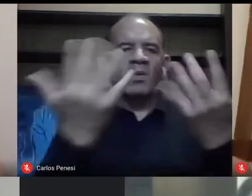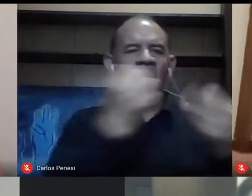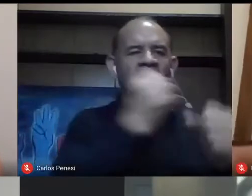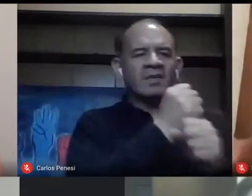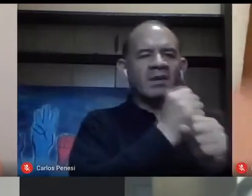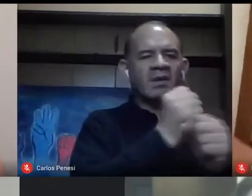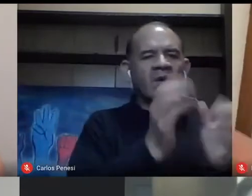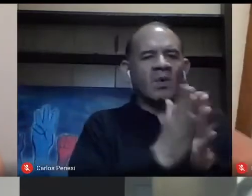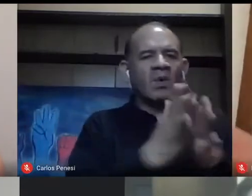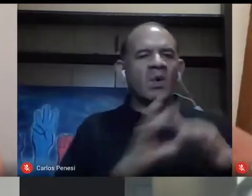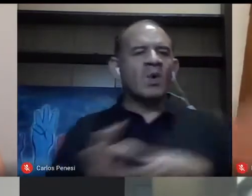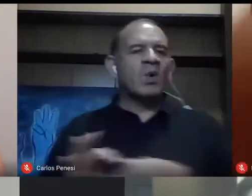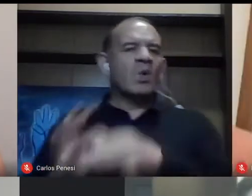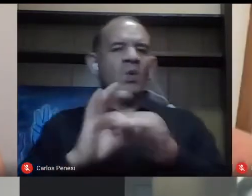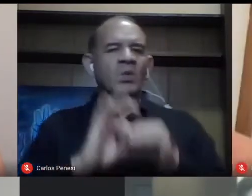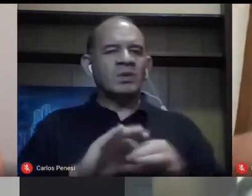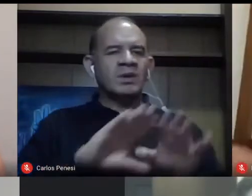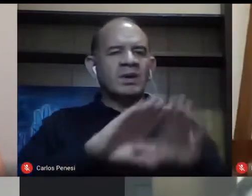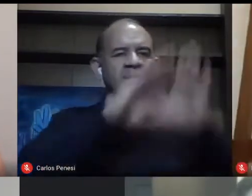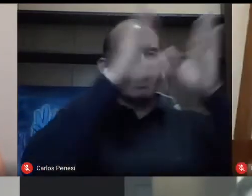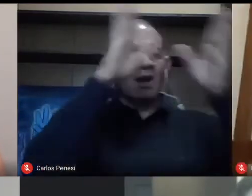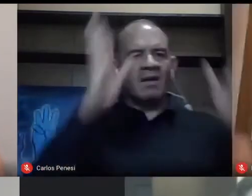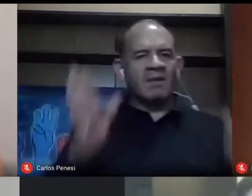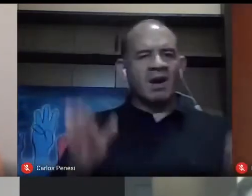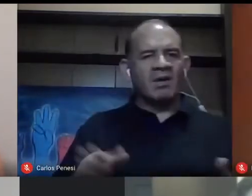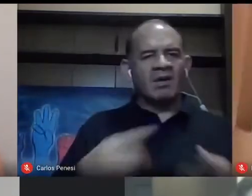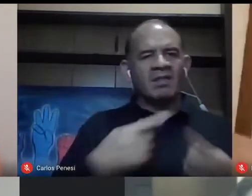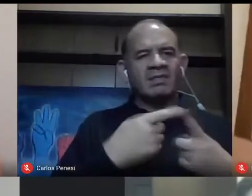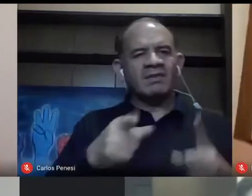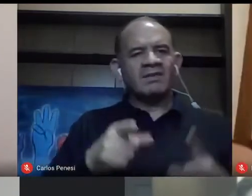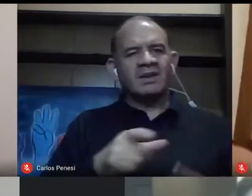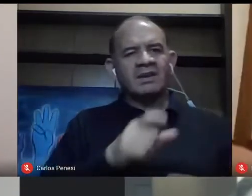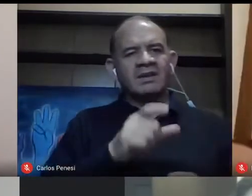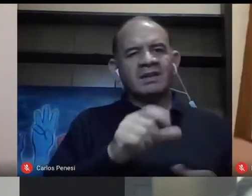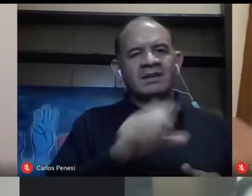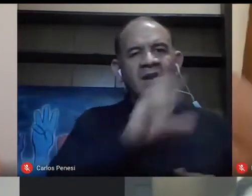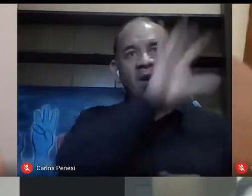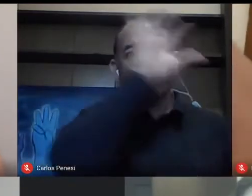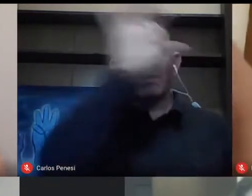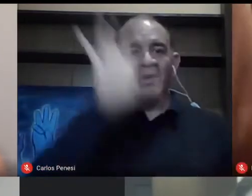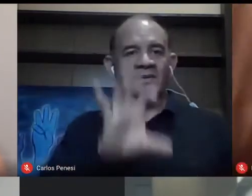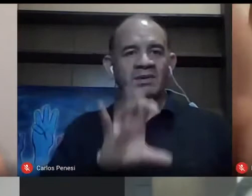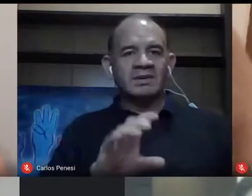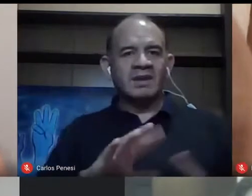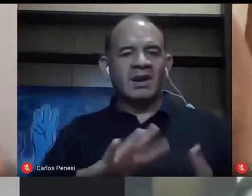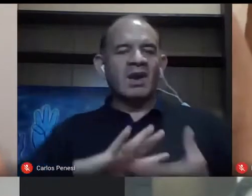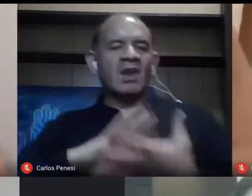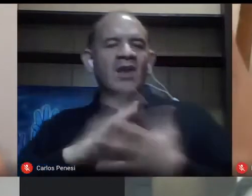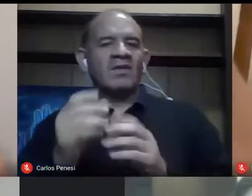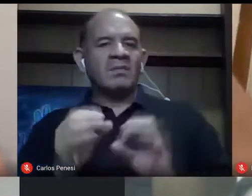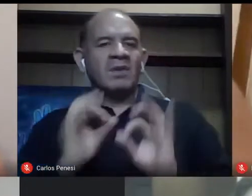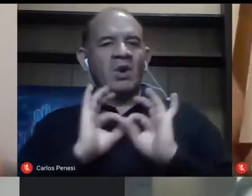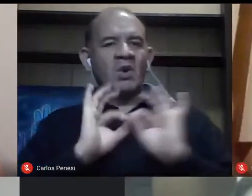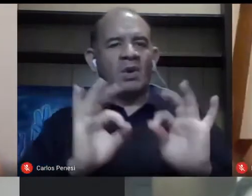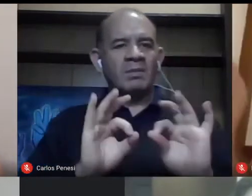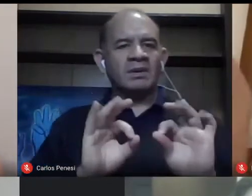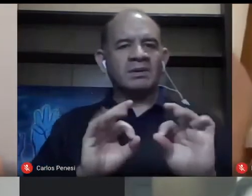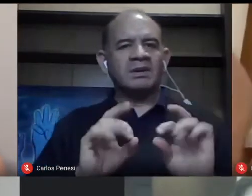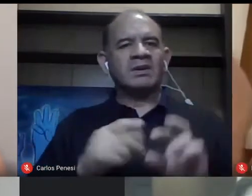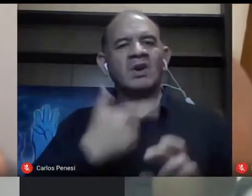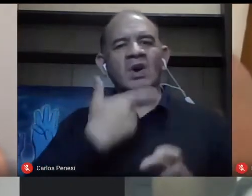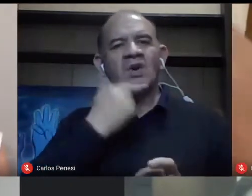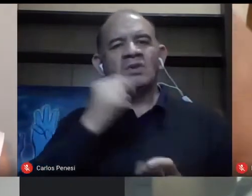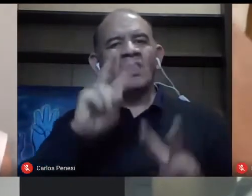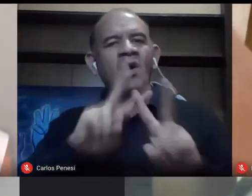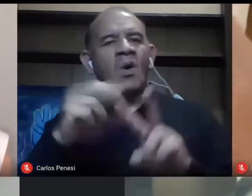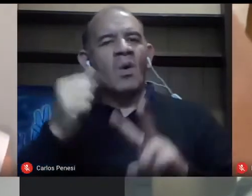las herramientas, tanto el software, digamos, diseñado y estemos en condiciones de hacer